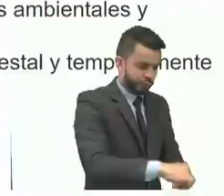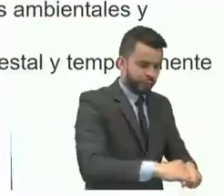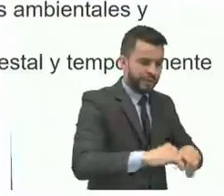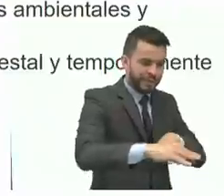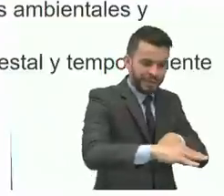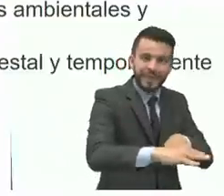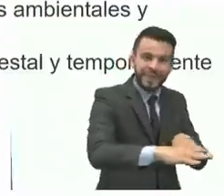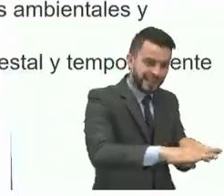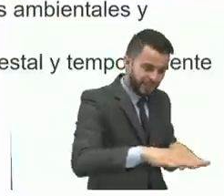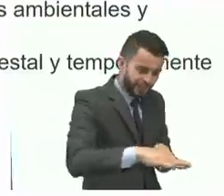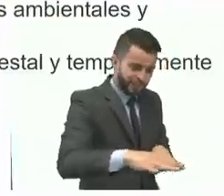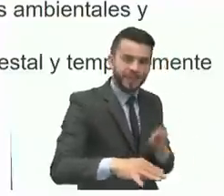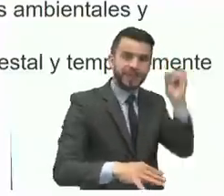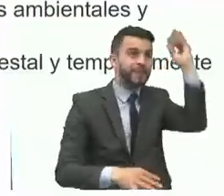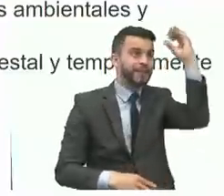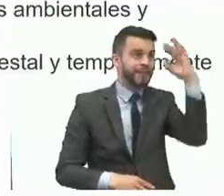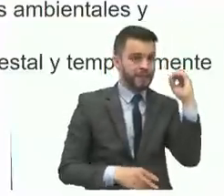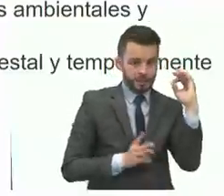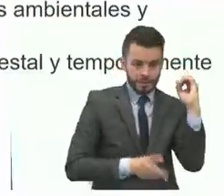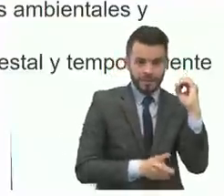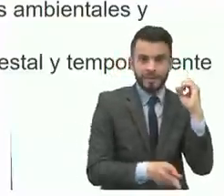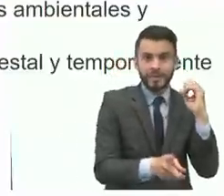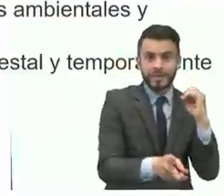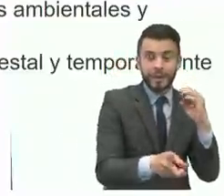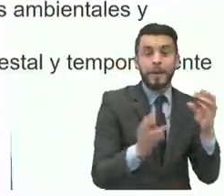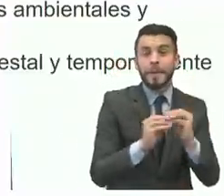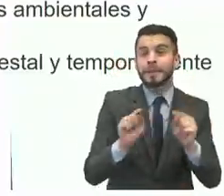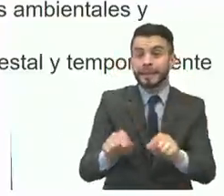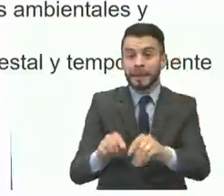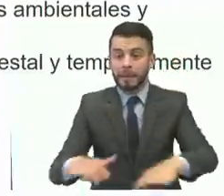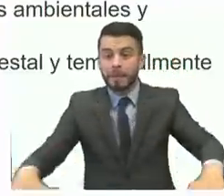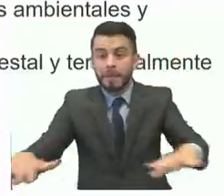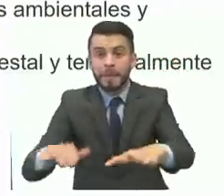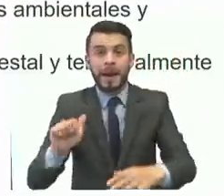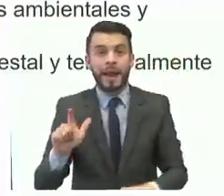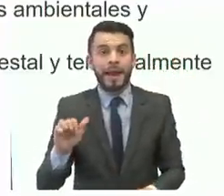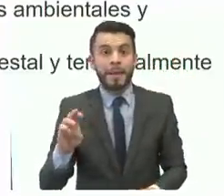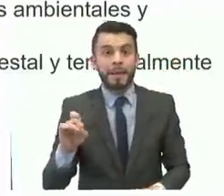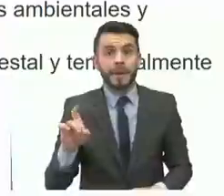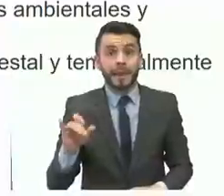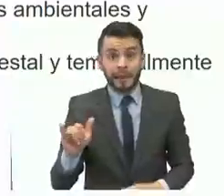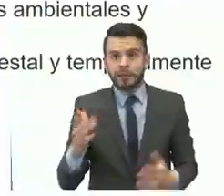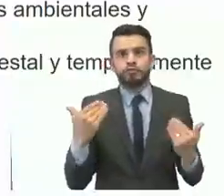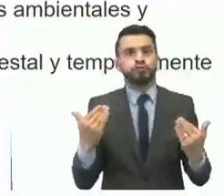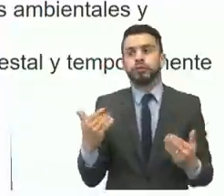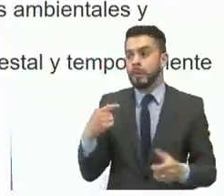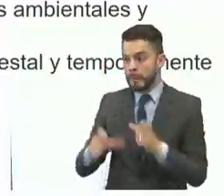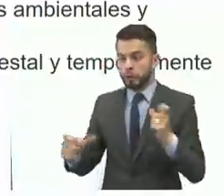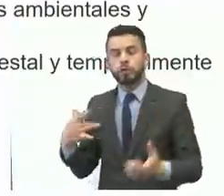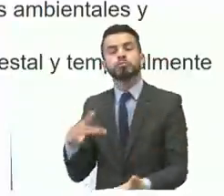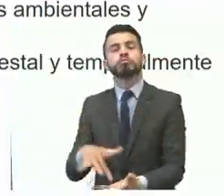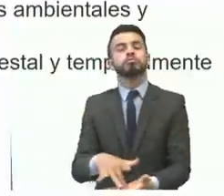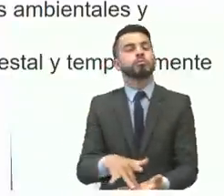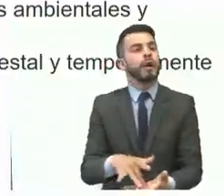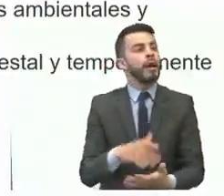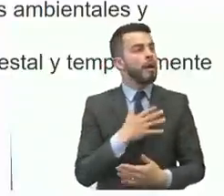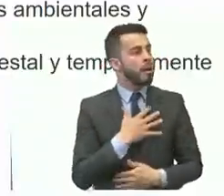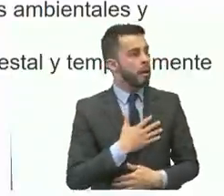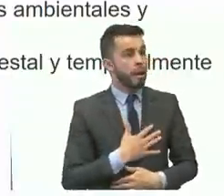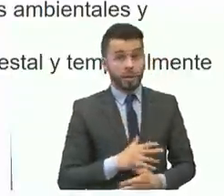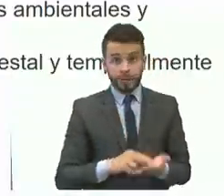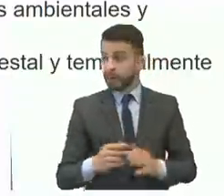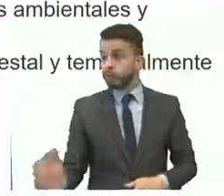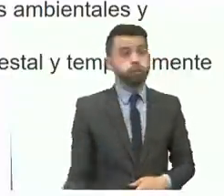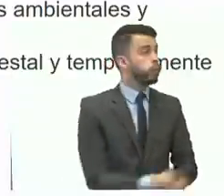este nuevo concepto de plazas alamedas, pues vamos a poder tener dónde disfrutar la séptima. No solamente dónde pasar por la